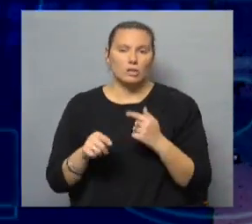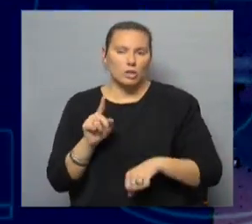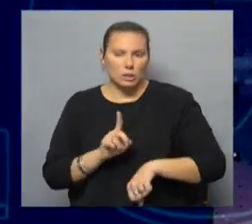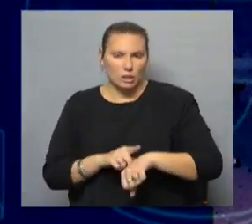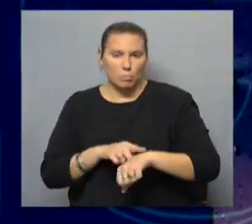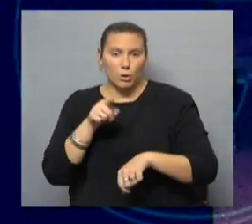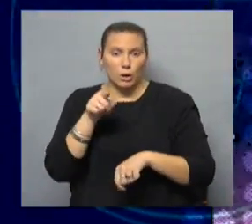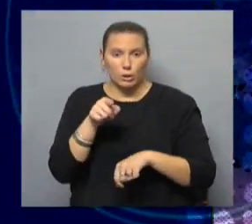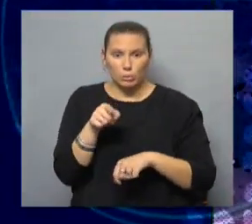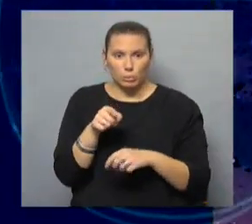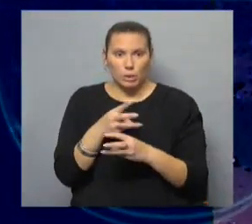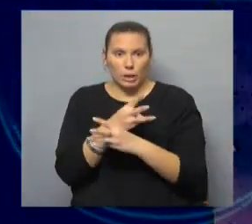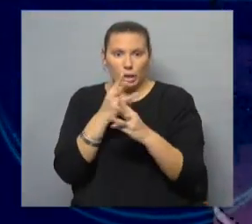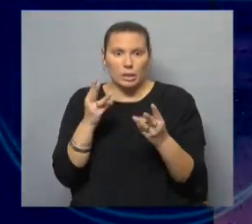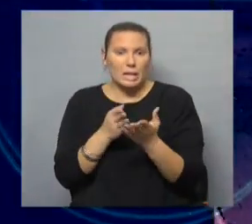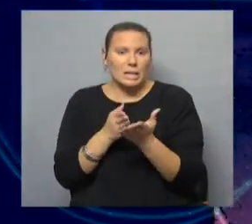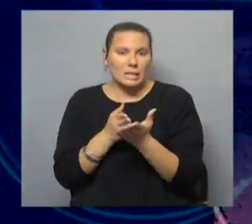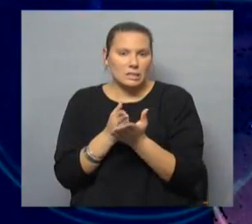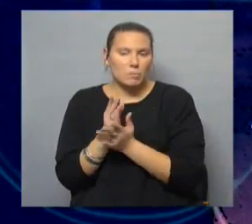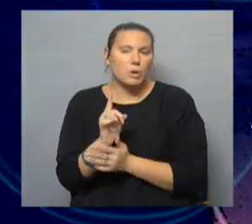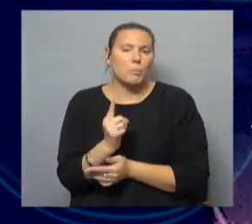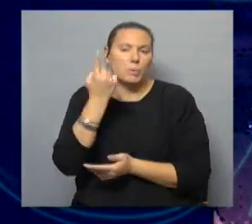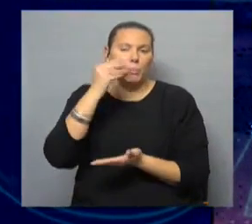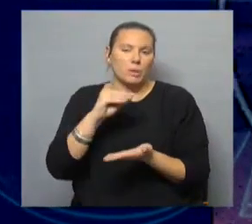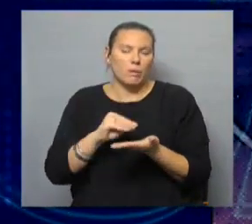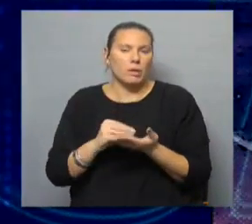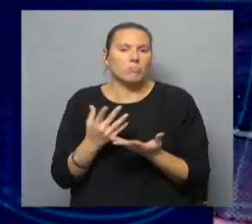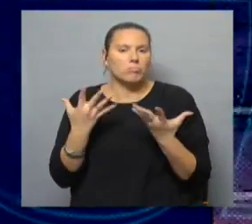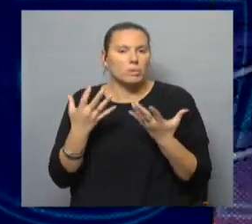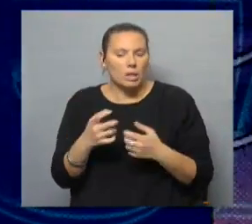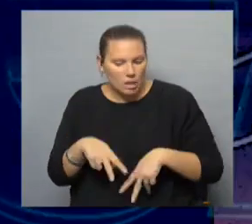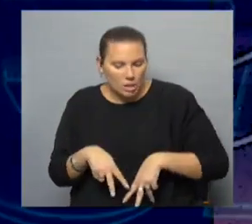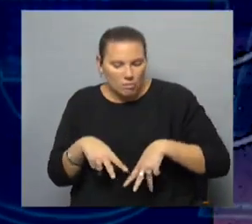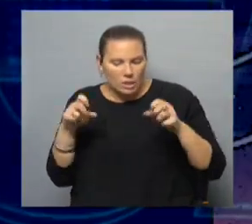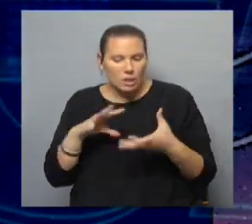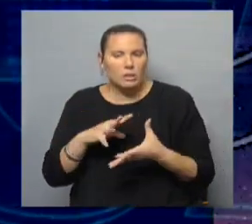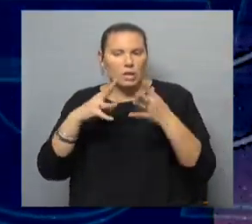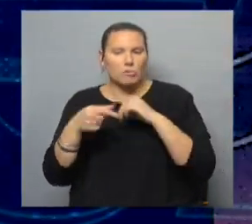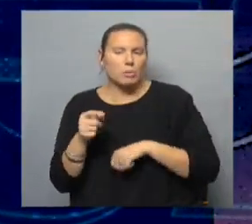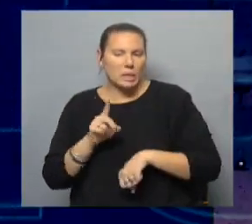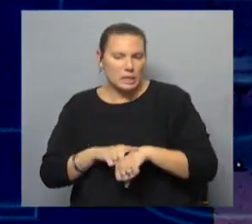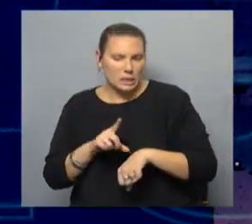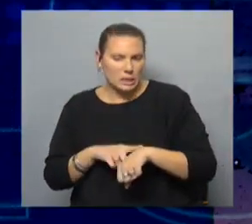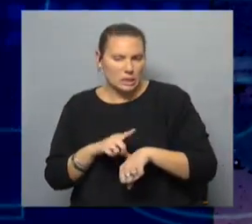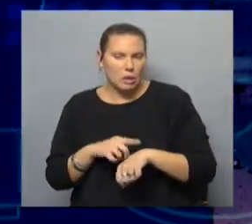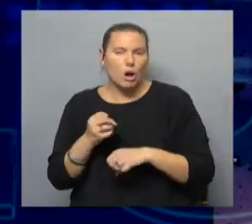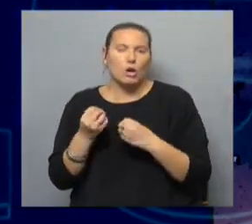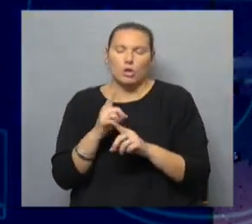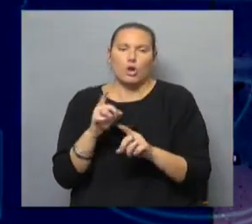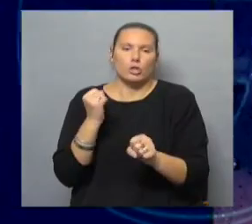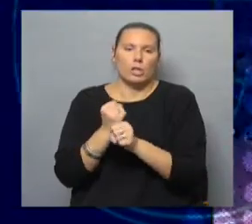tu obra es algo permanente? ¿Es la primera vez que decidís como investigar esta noción del tiempo porque de no